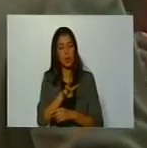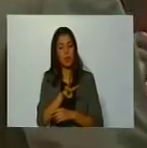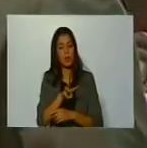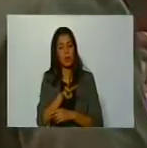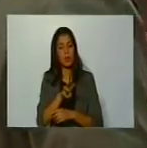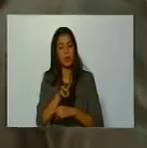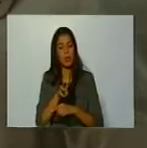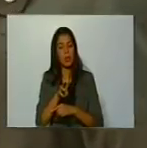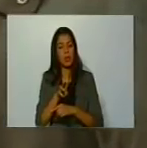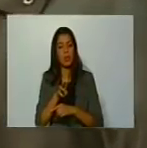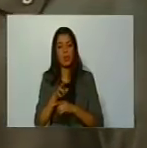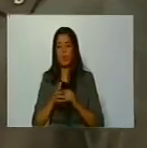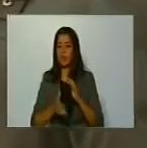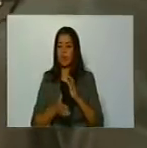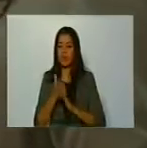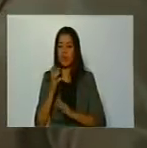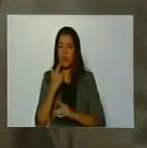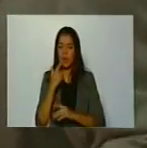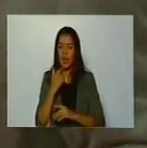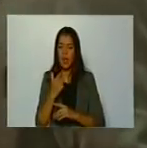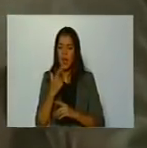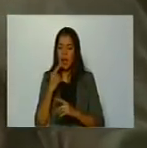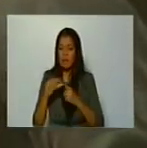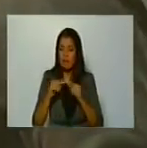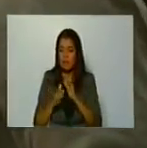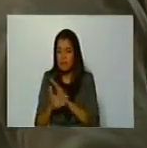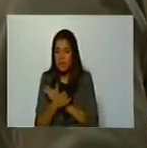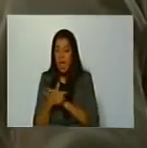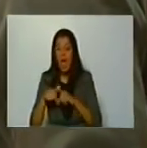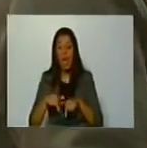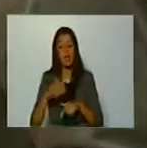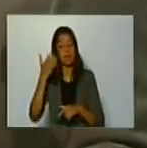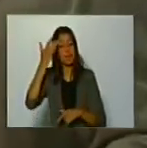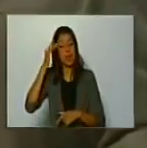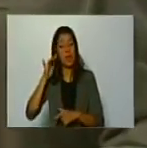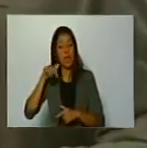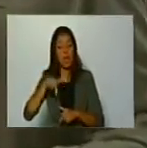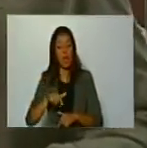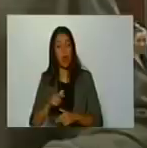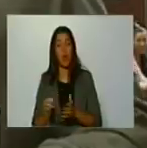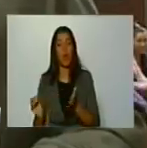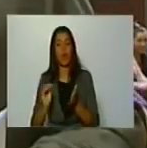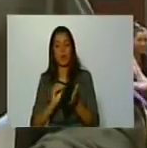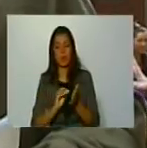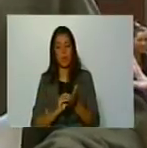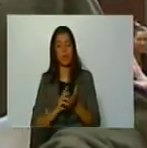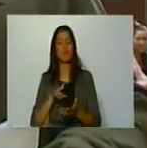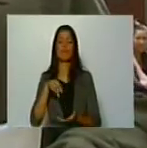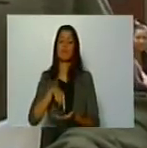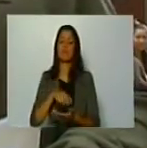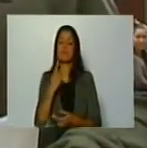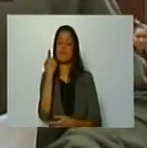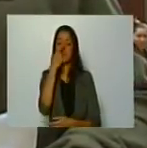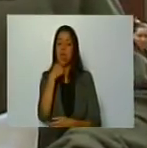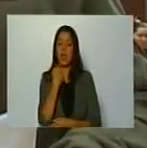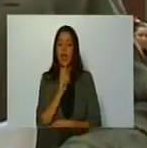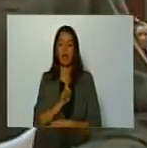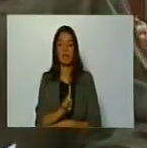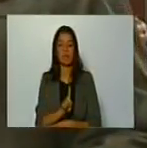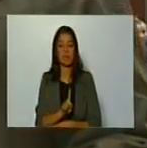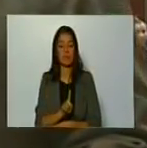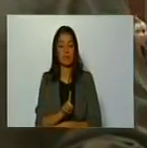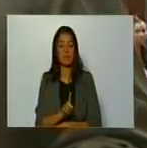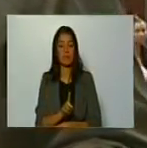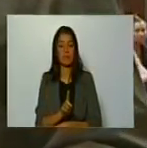en la salida se escondieron. Aquí lo creyeron y comenzaron otra vez los pantalleros a salir. Se hacían